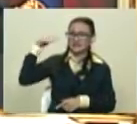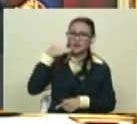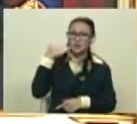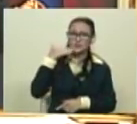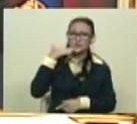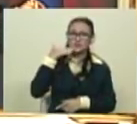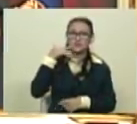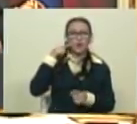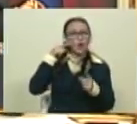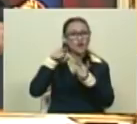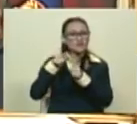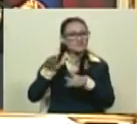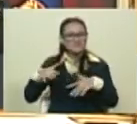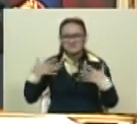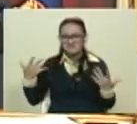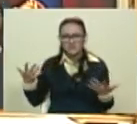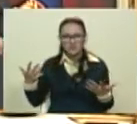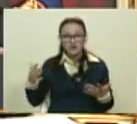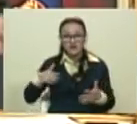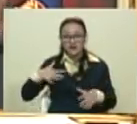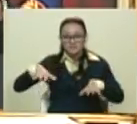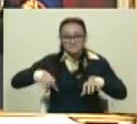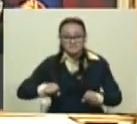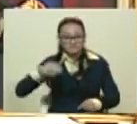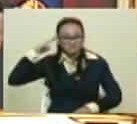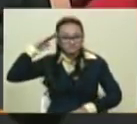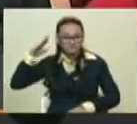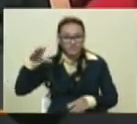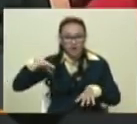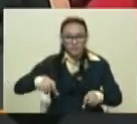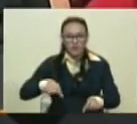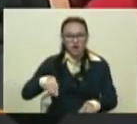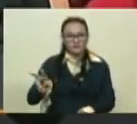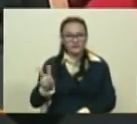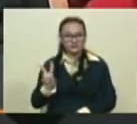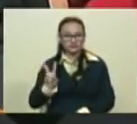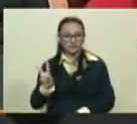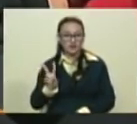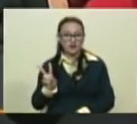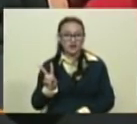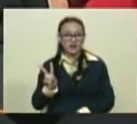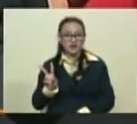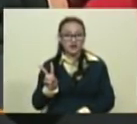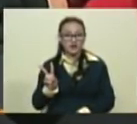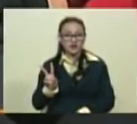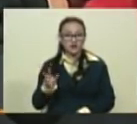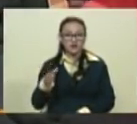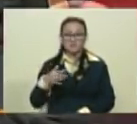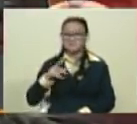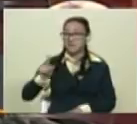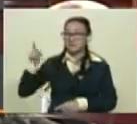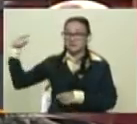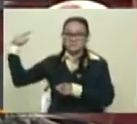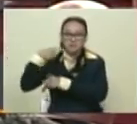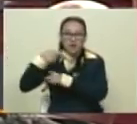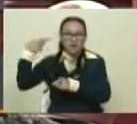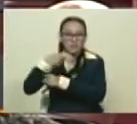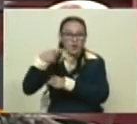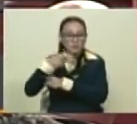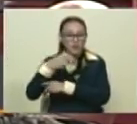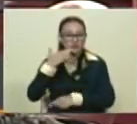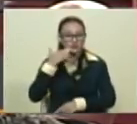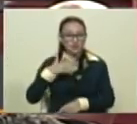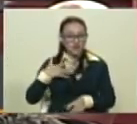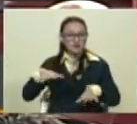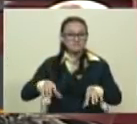Norteamérica es ocupar militarmente y someter a Venezuela a los designios de sus transnacionales y